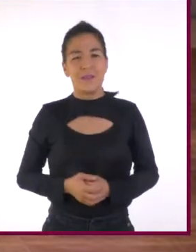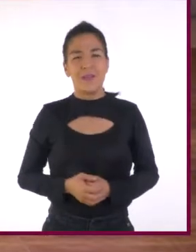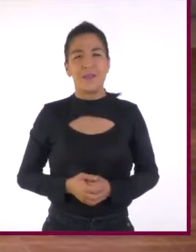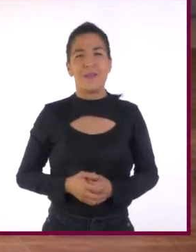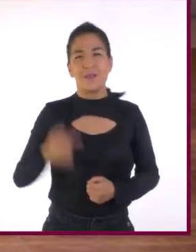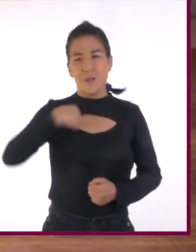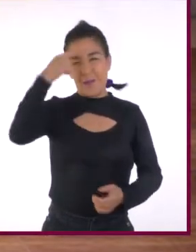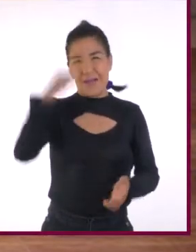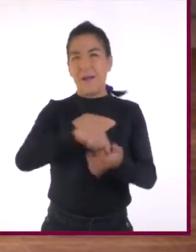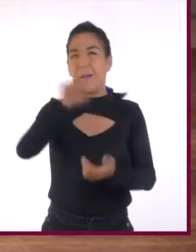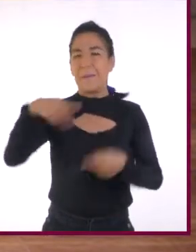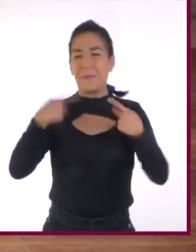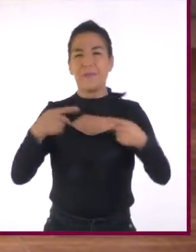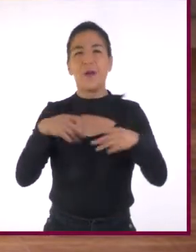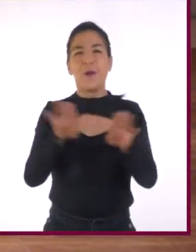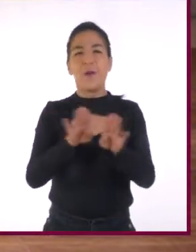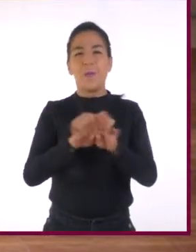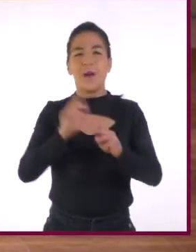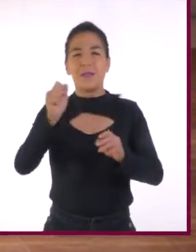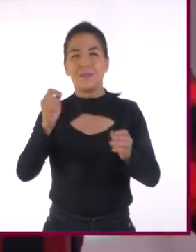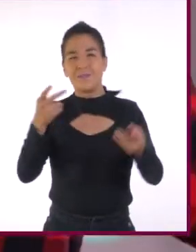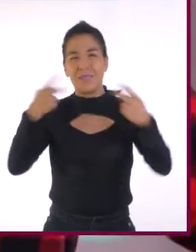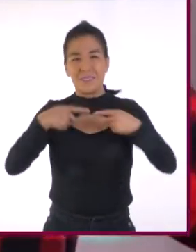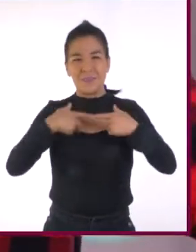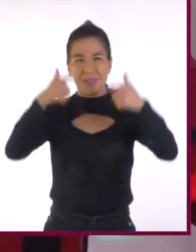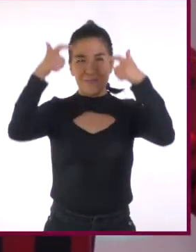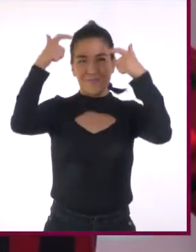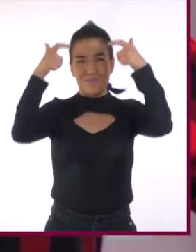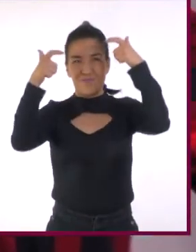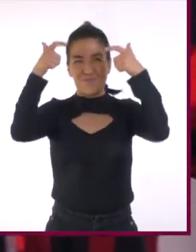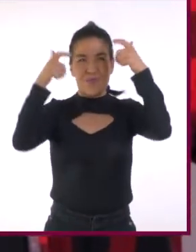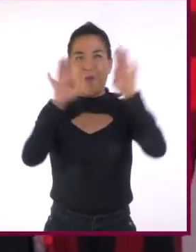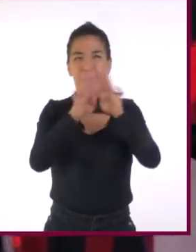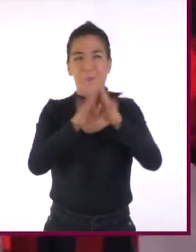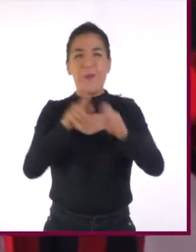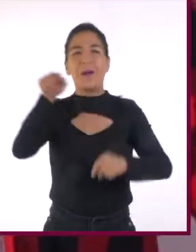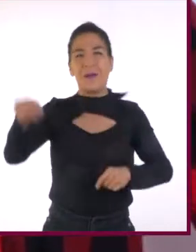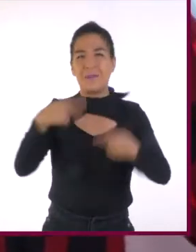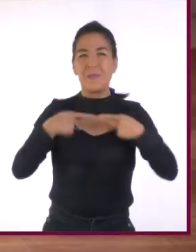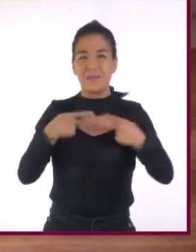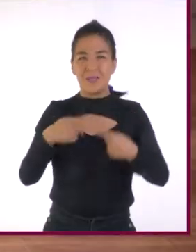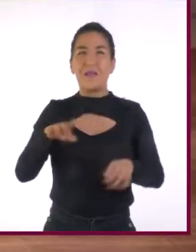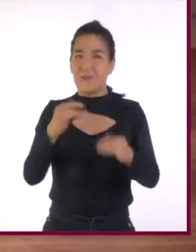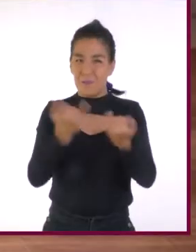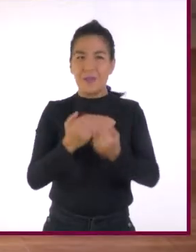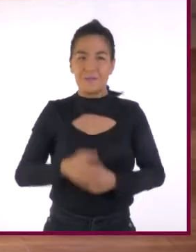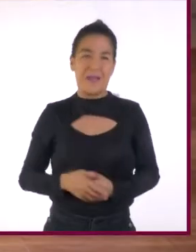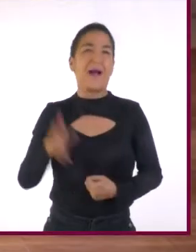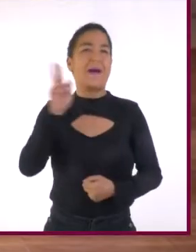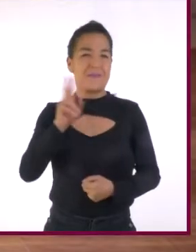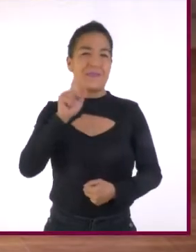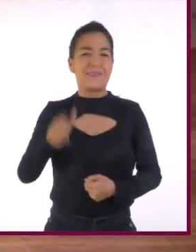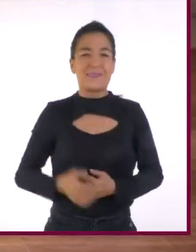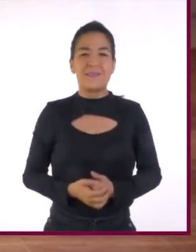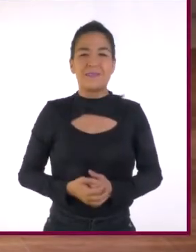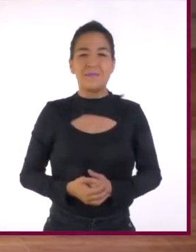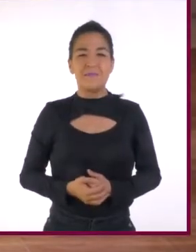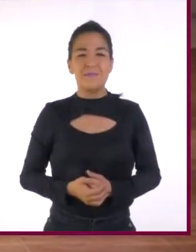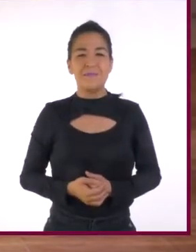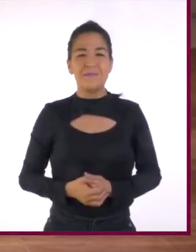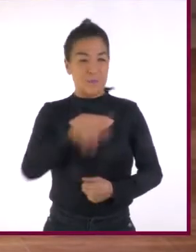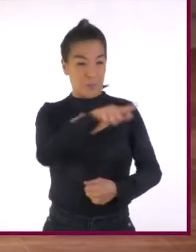Oye, Mara, supongo que los equilibristas también utilizan el concepto de centro de masa cuando hacen sus actos, ¿no? Pues claro que sí. ¿Quieres intentarlo? A